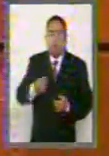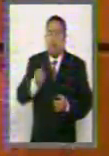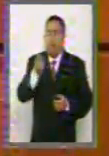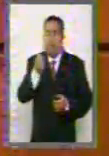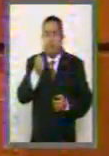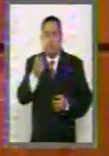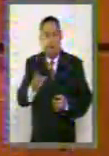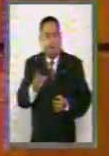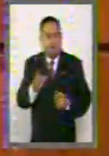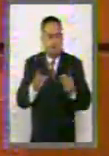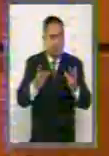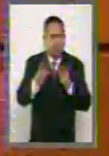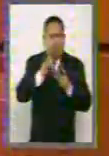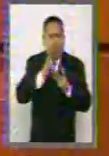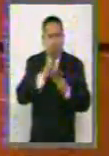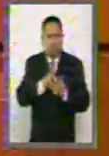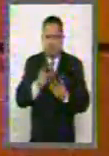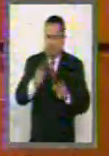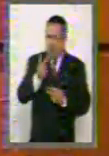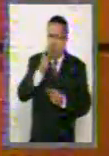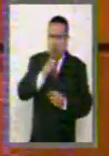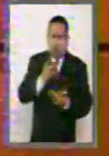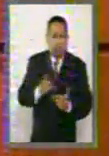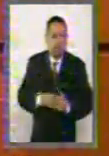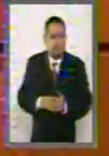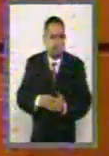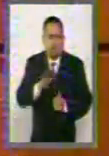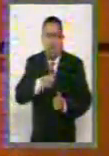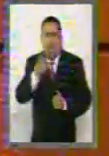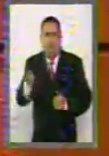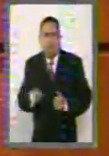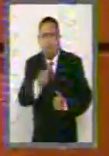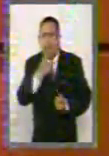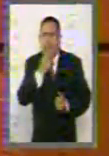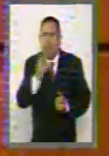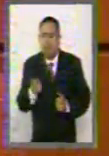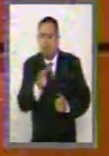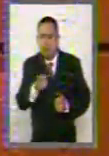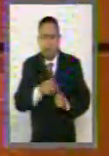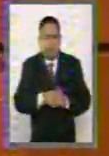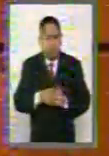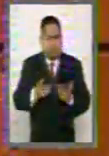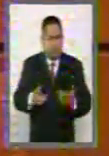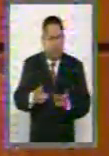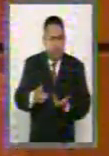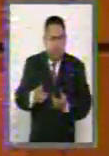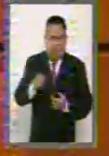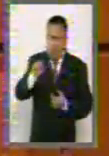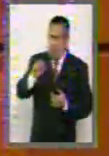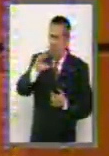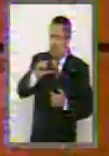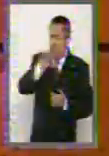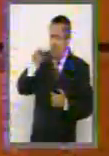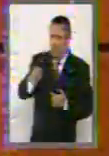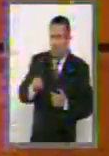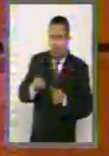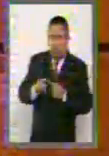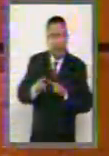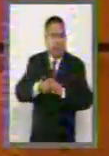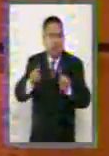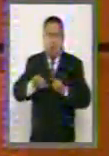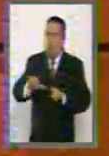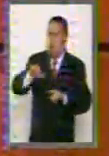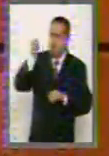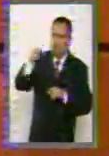solo de mujeres. La pregunta es muy simple. El Poder Judicial de nuestra nación, a diferencia de